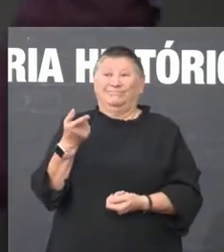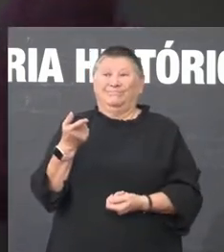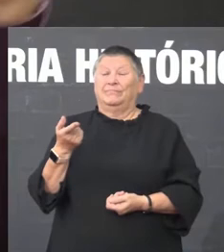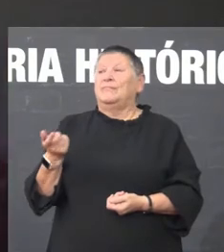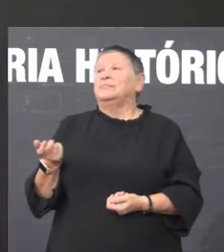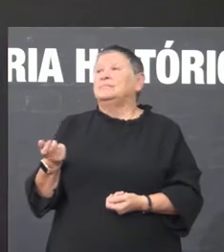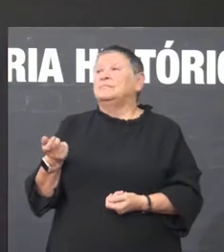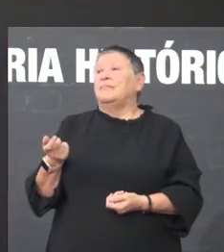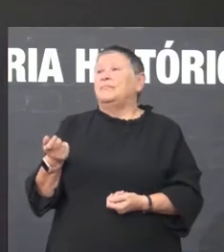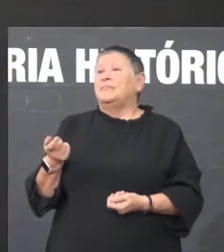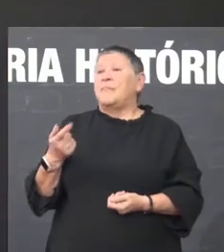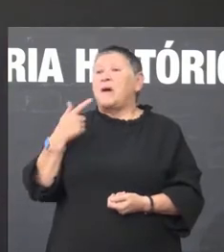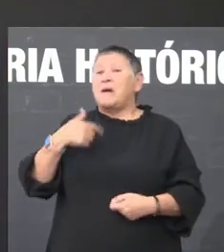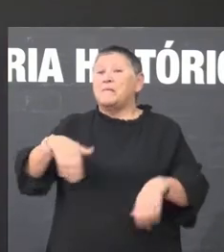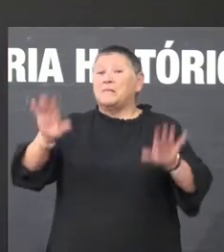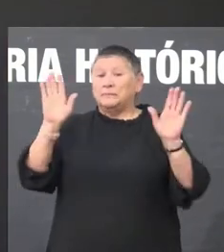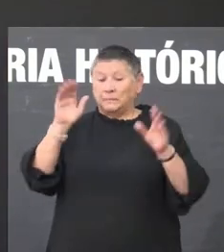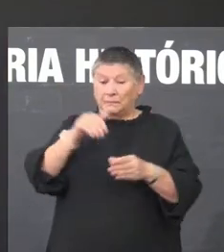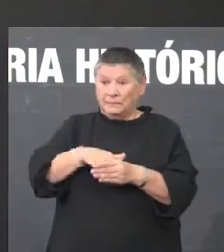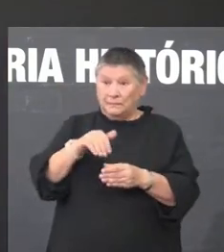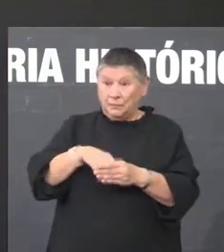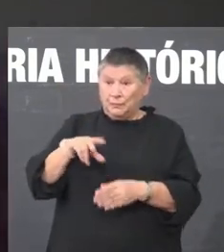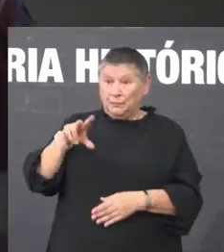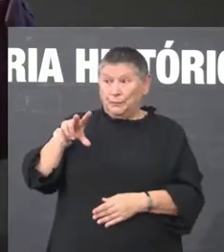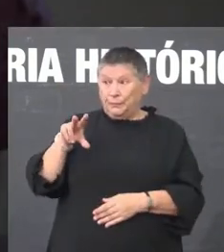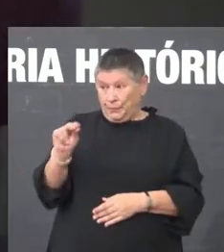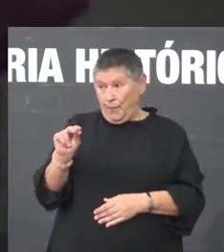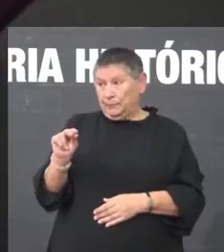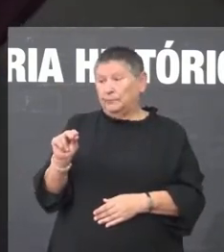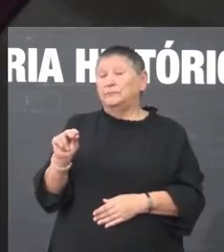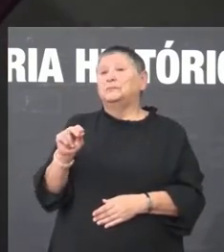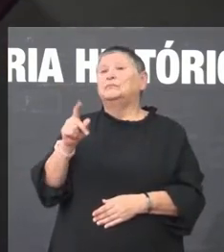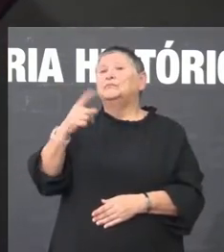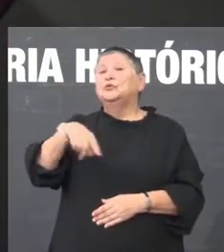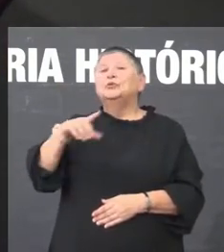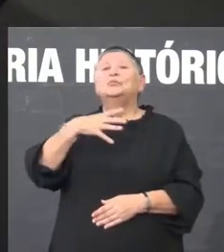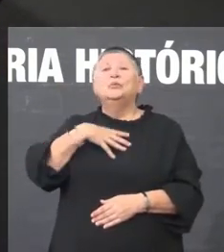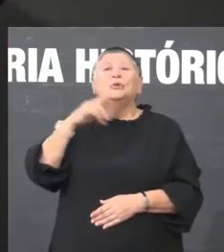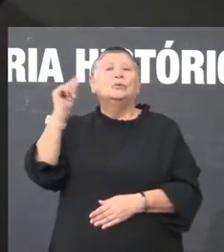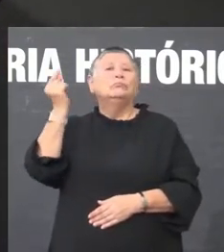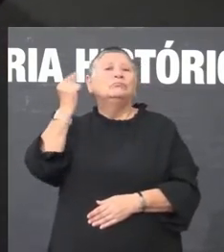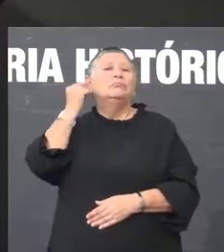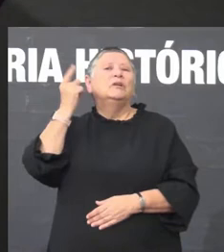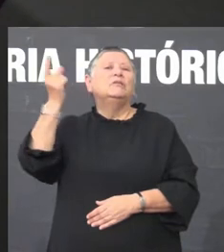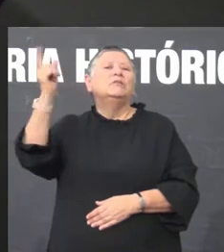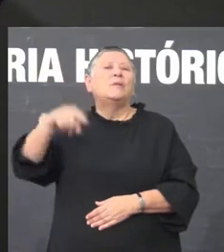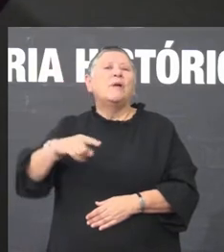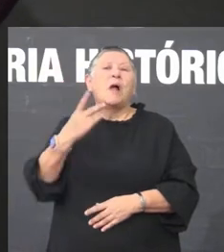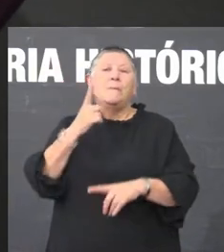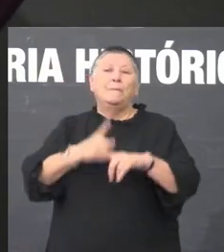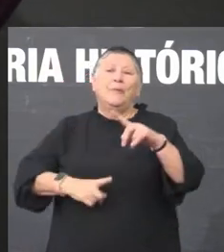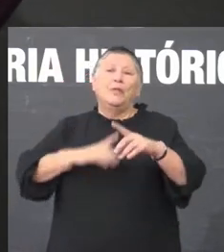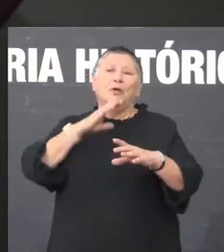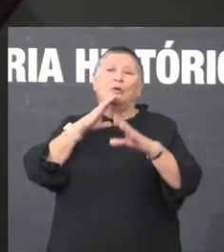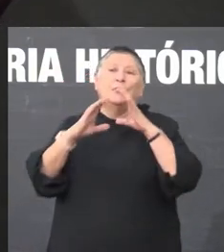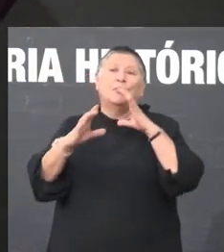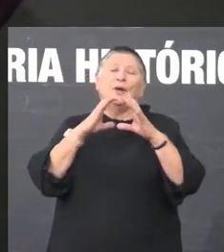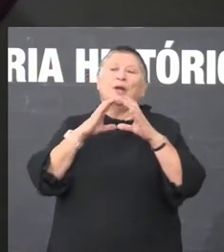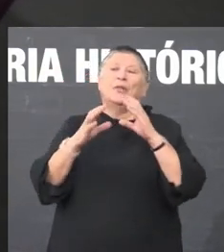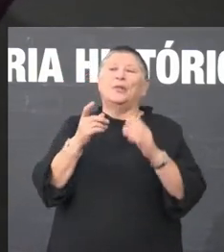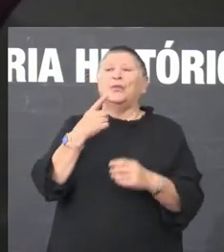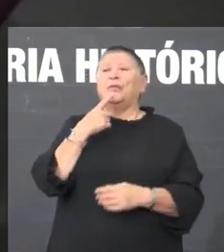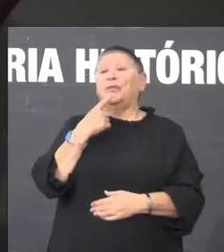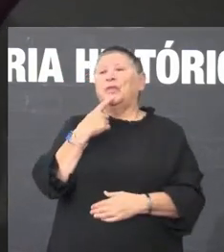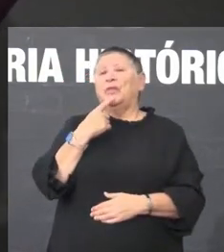bueno, a pesar de que voten no, eso, ¿no? O habréis oído que también ha aparecido en algunos medios de comunicación que Feijóo era